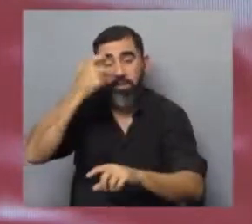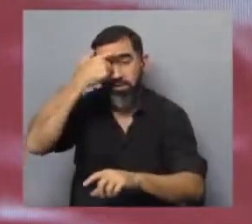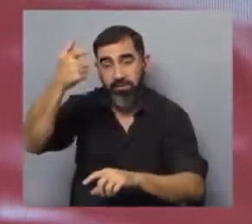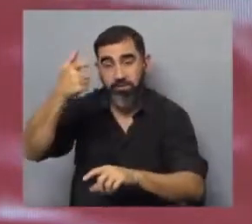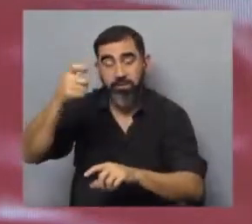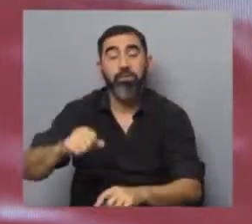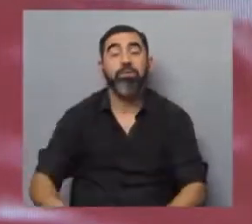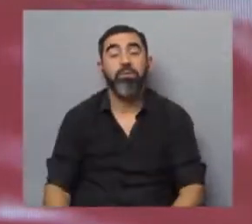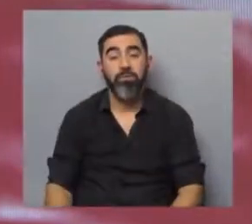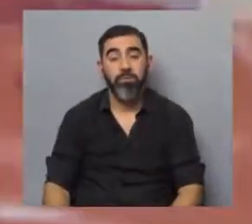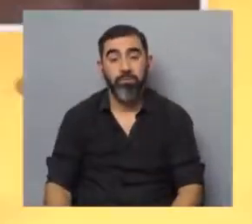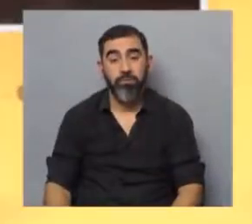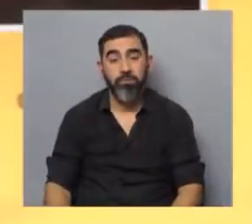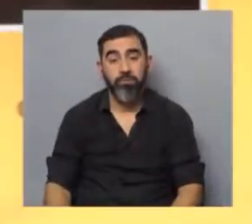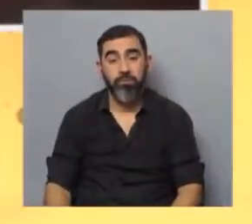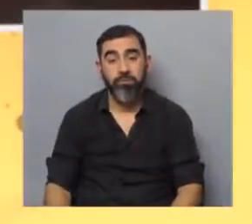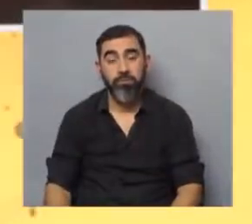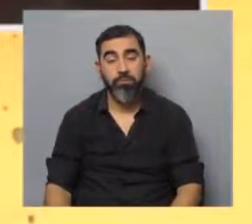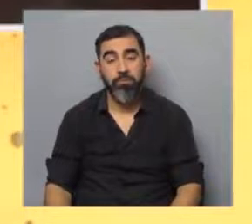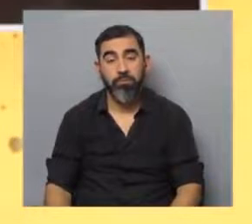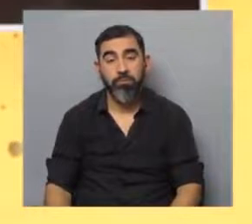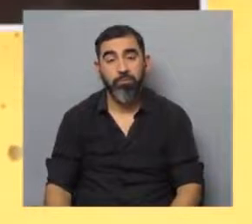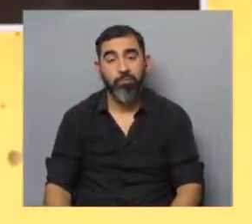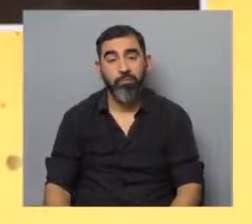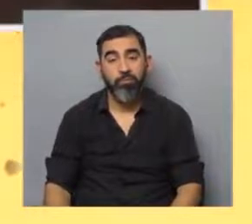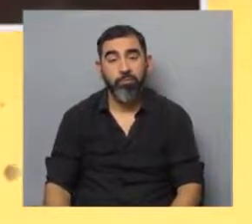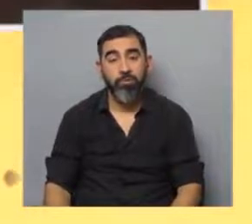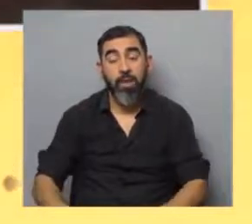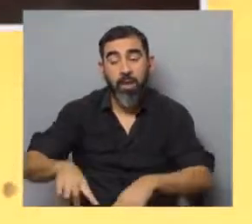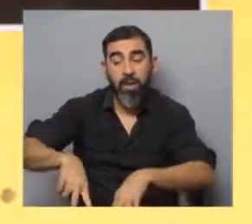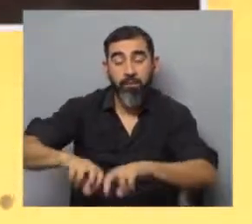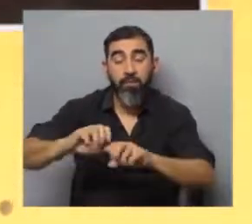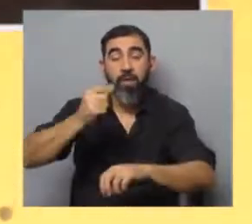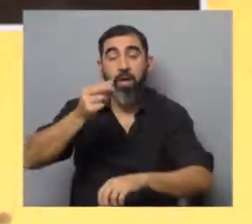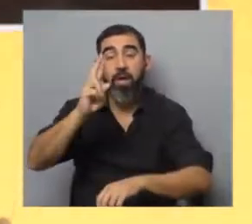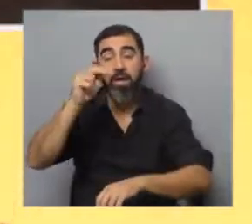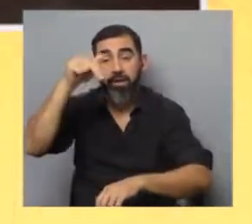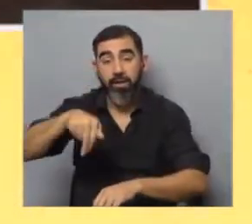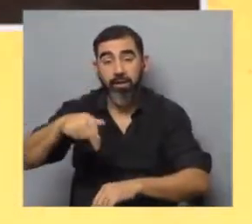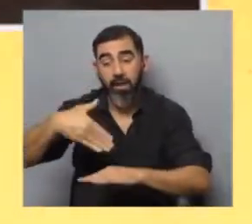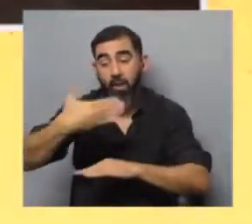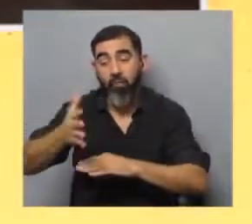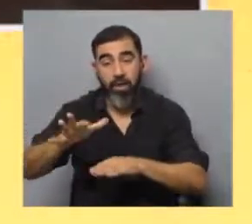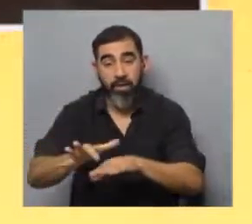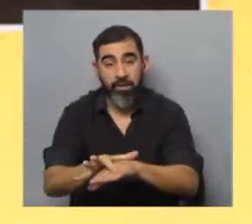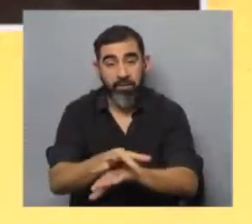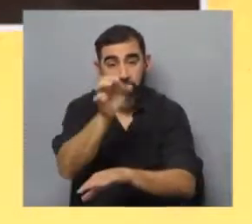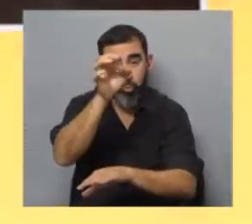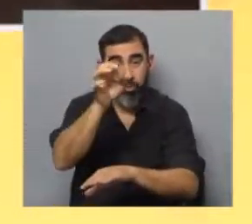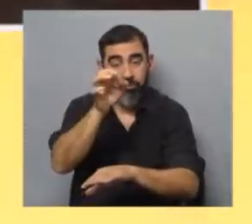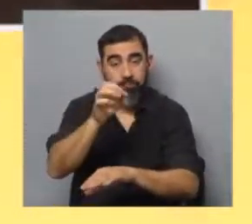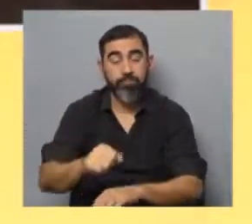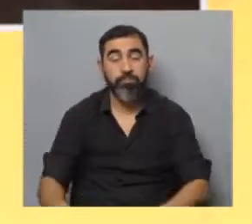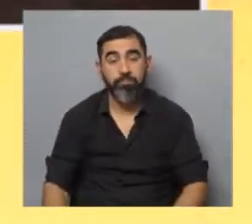Pasteur, de alguna forma, el estudio de esos ARNs que salen hacia afuera de la célula, que también, como